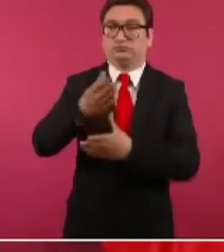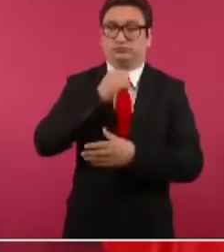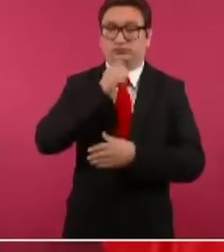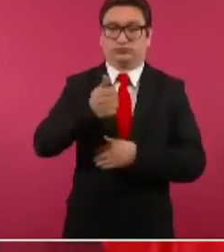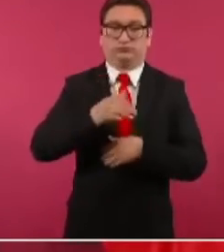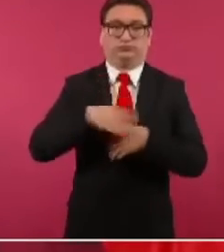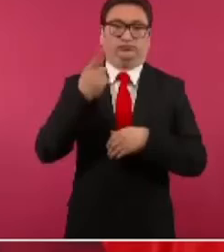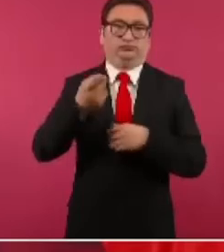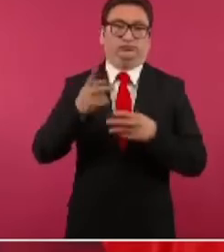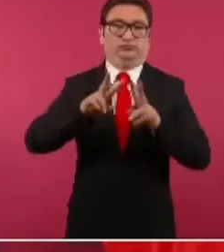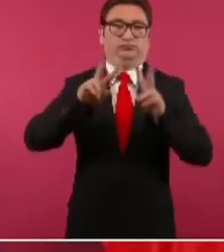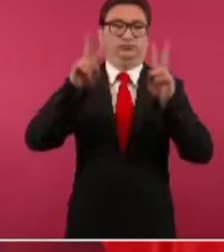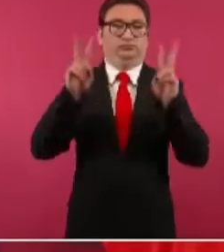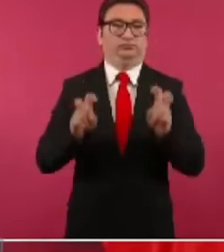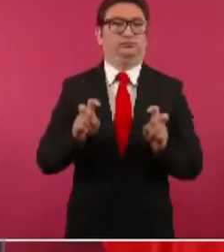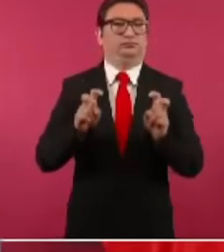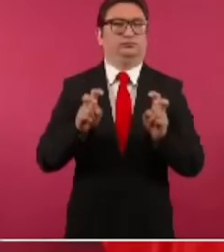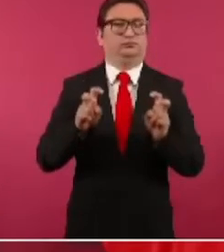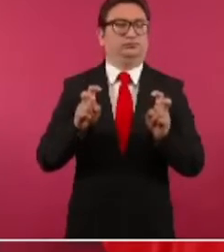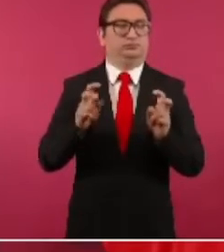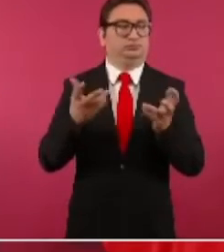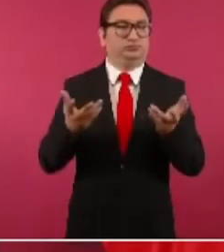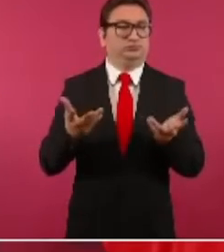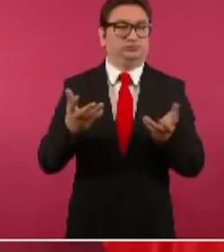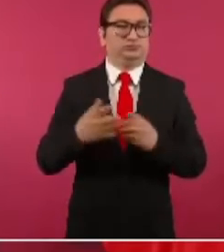porque es un asunto completamente